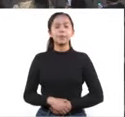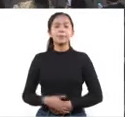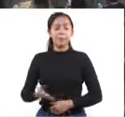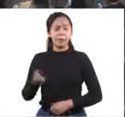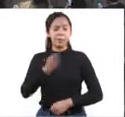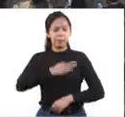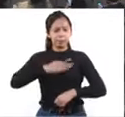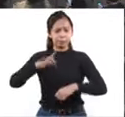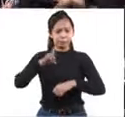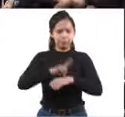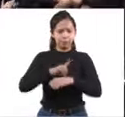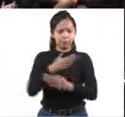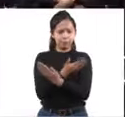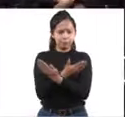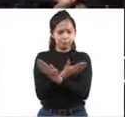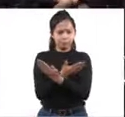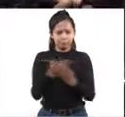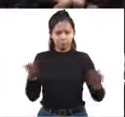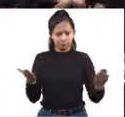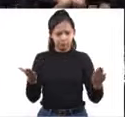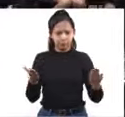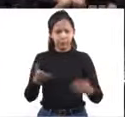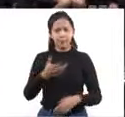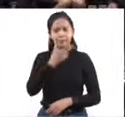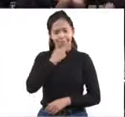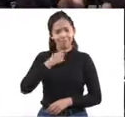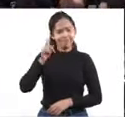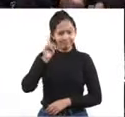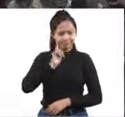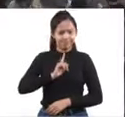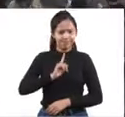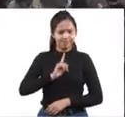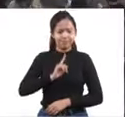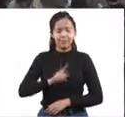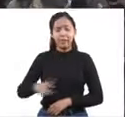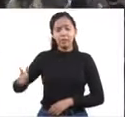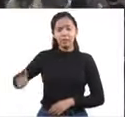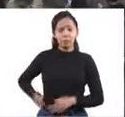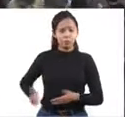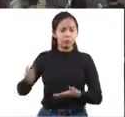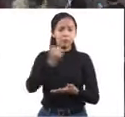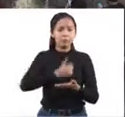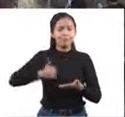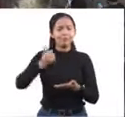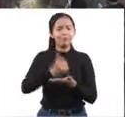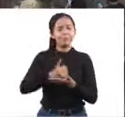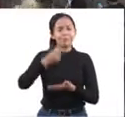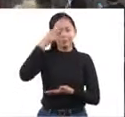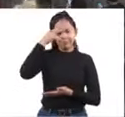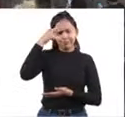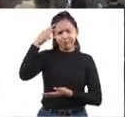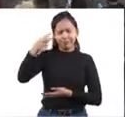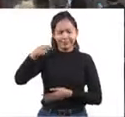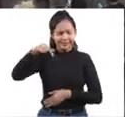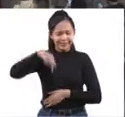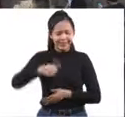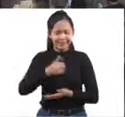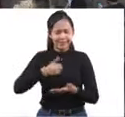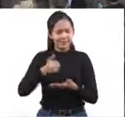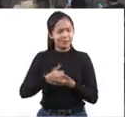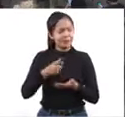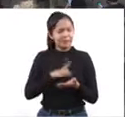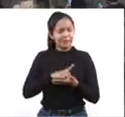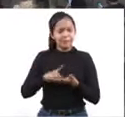Muy buenos días, tengan todas y todos ustedes. El Gobierno de la Ciudad de México, Ciudad Innovadora